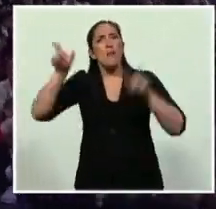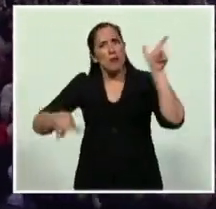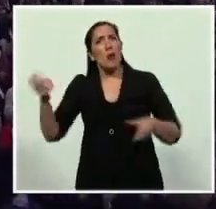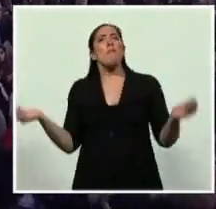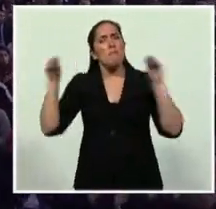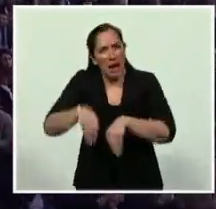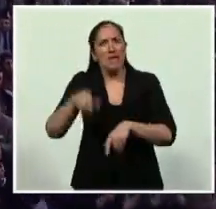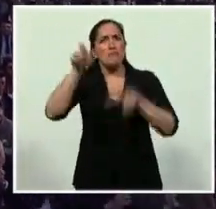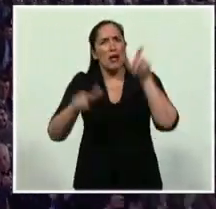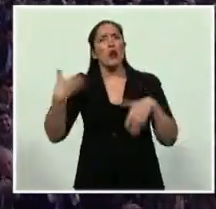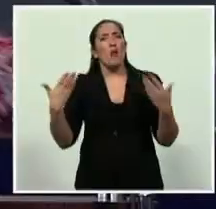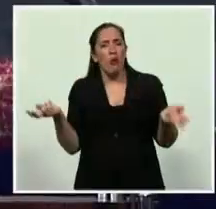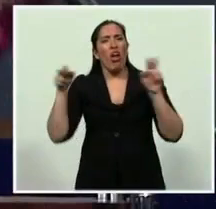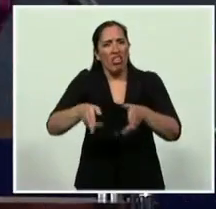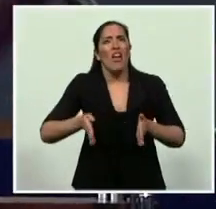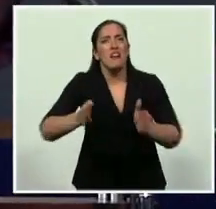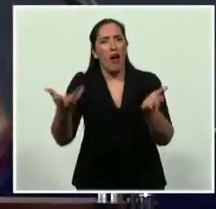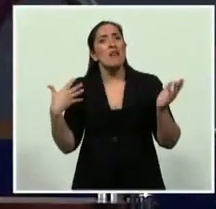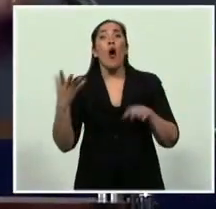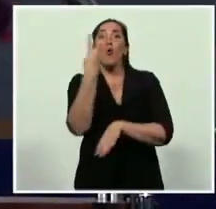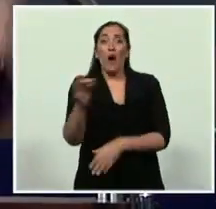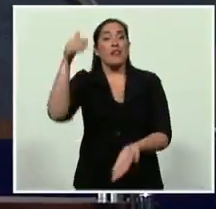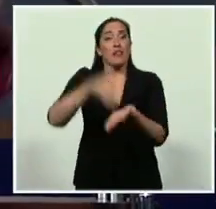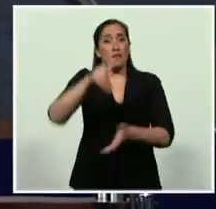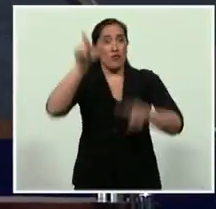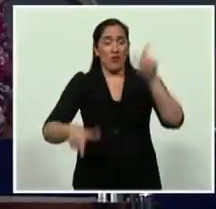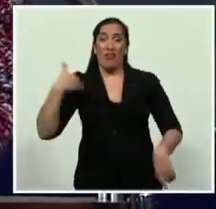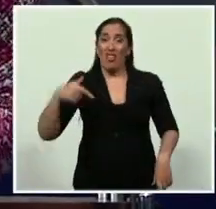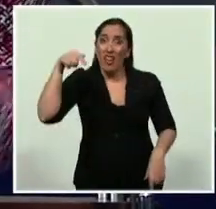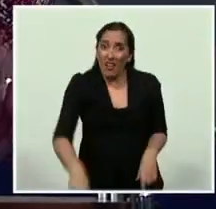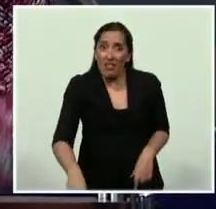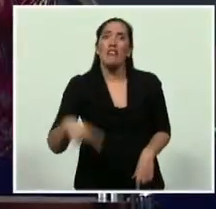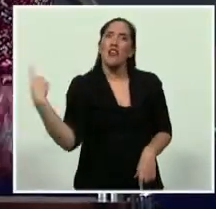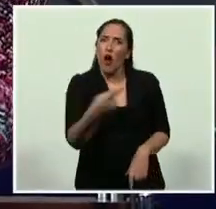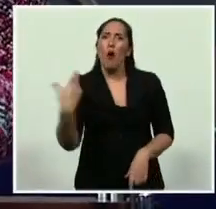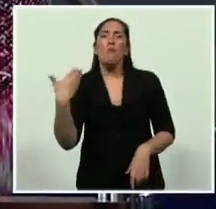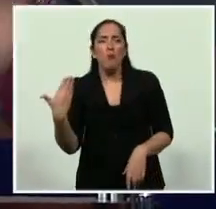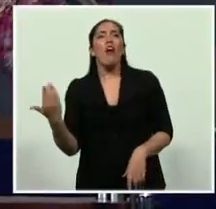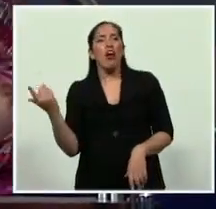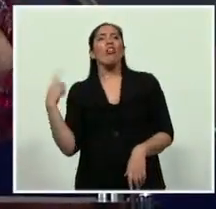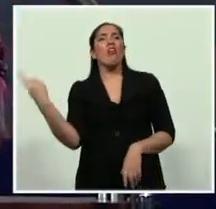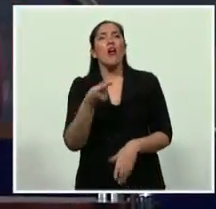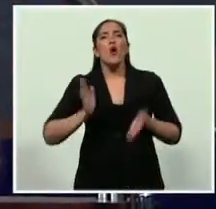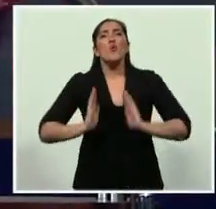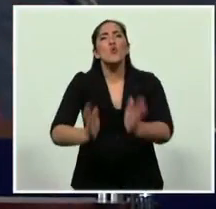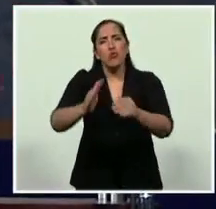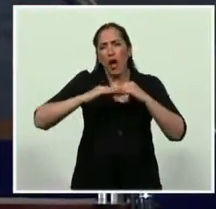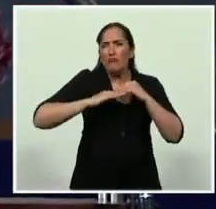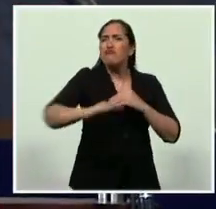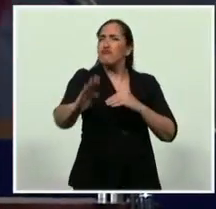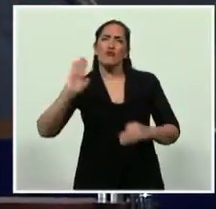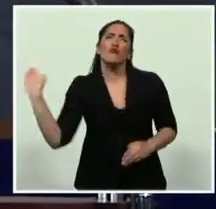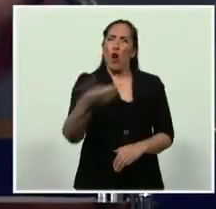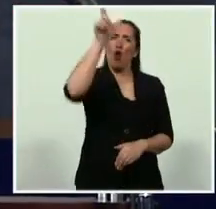más y más gente, para que los 40 millones de argentinos puedan ir por ruta